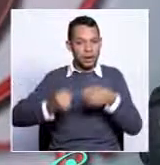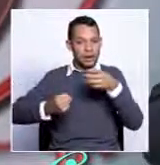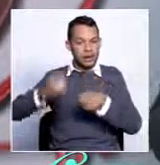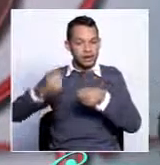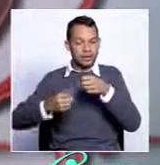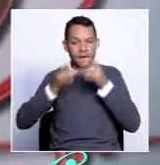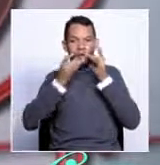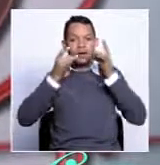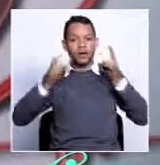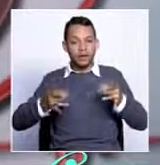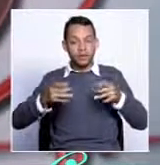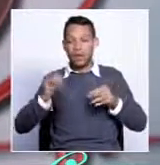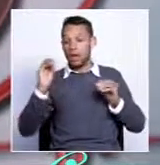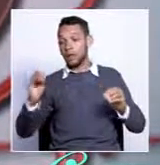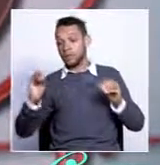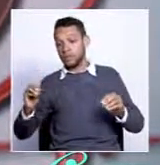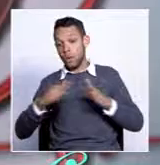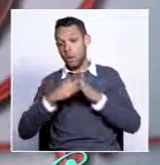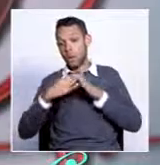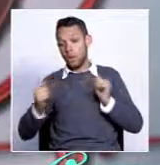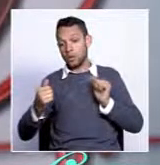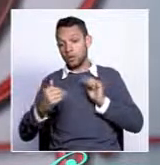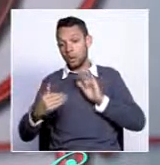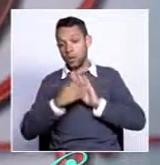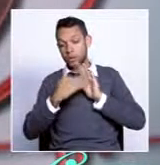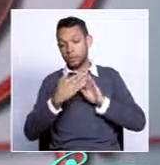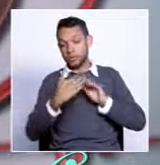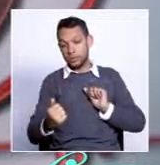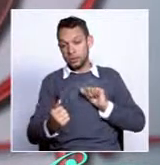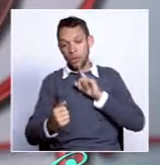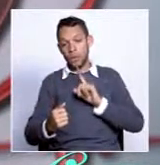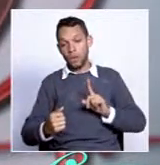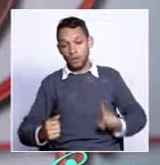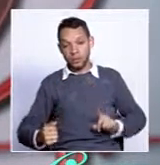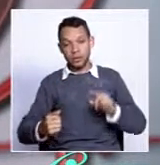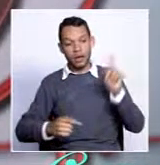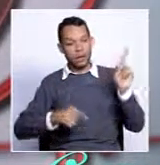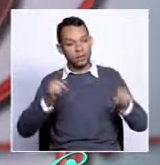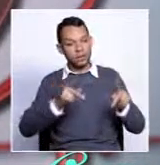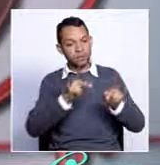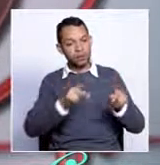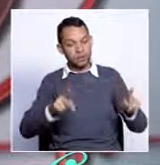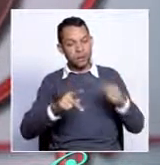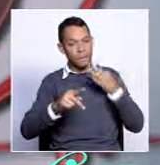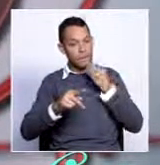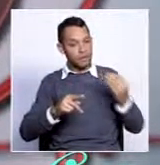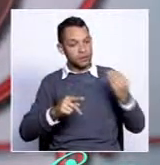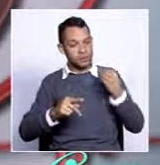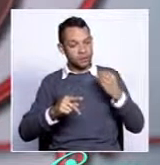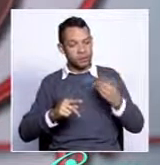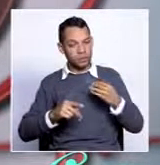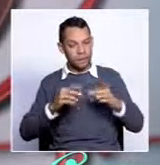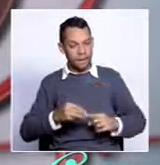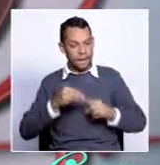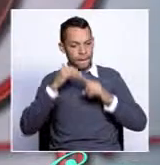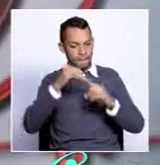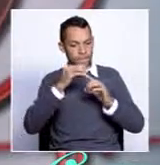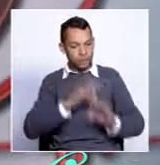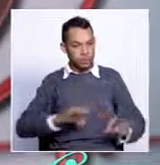para que no digan que yo hoy estoy en contra de todo lo de la leche como lo han dicho muchas personas hay un producto maravilloso de